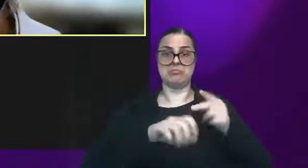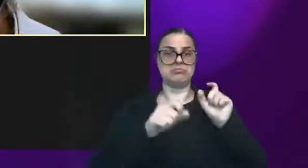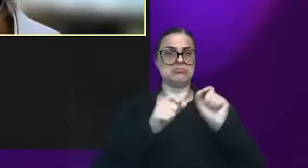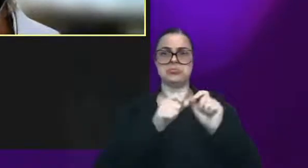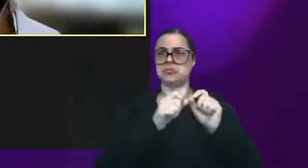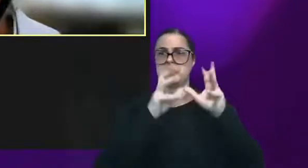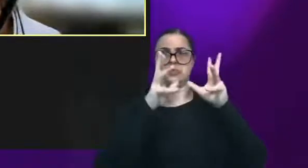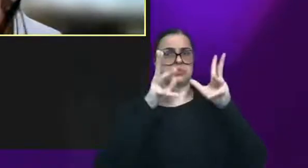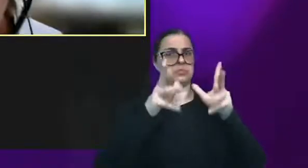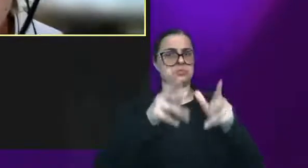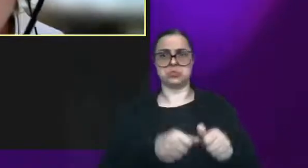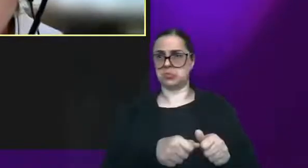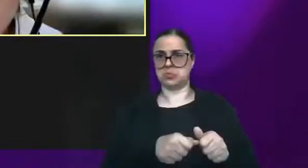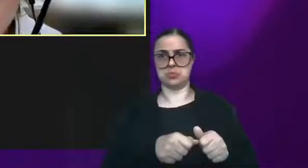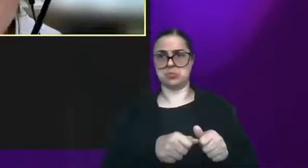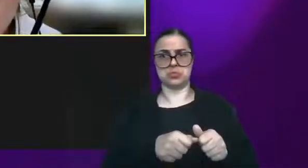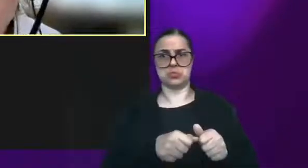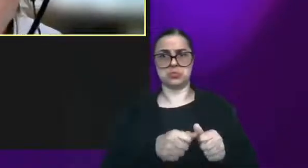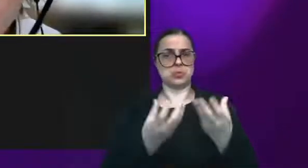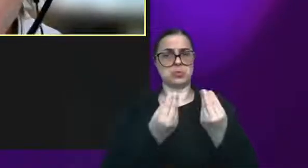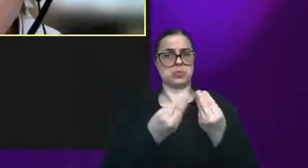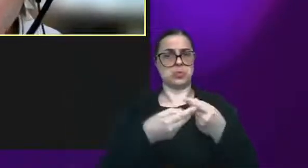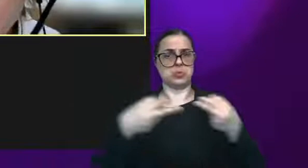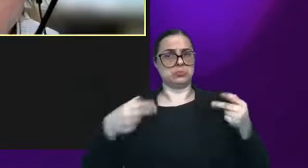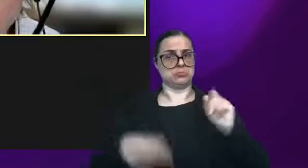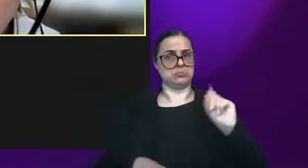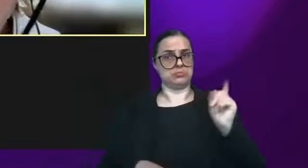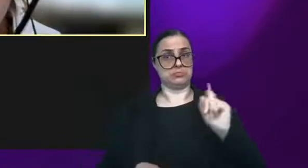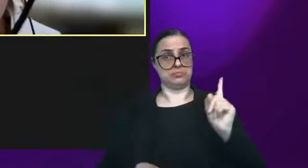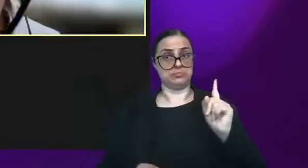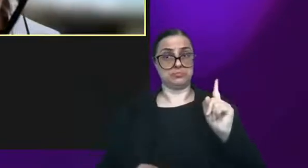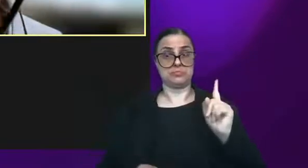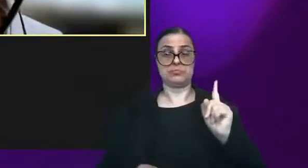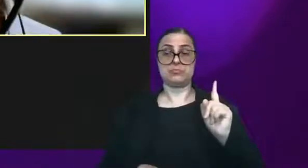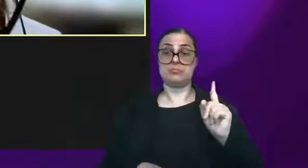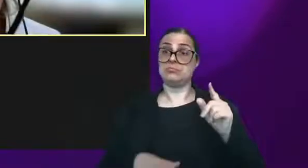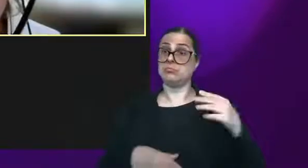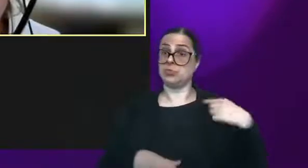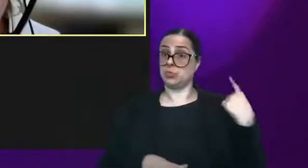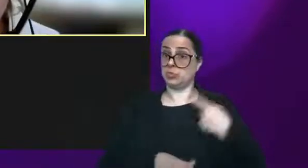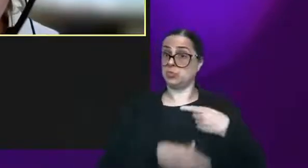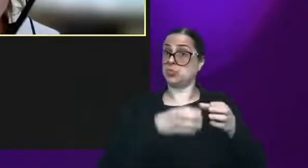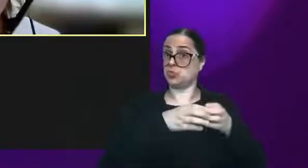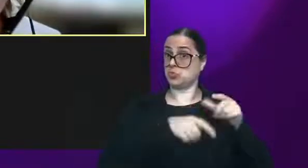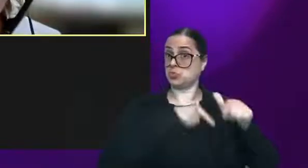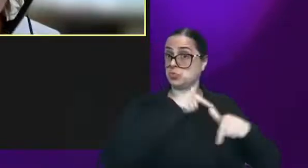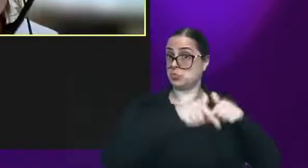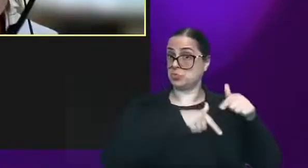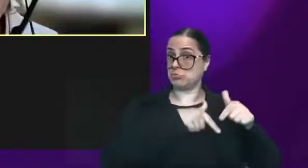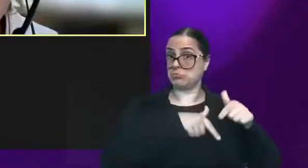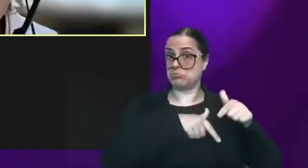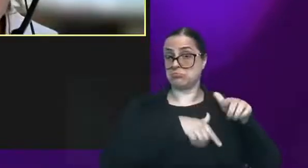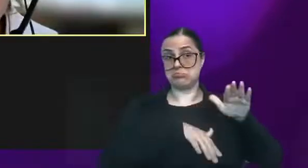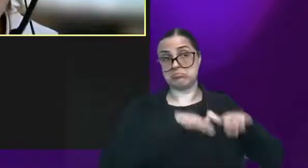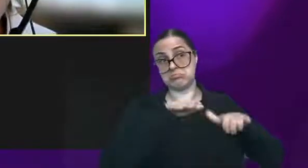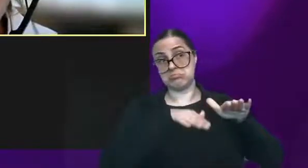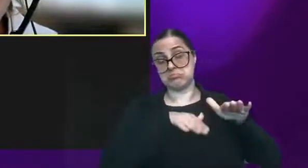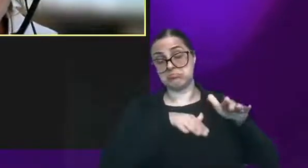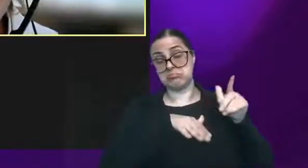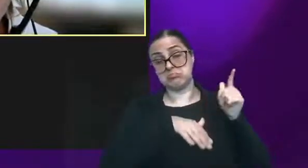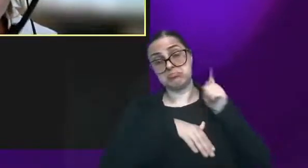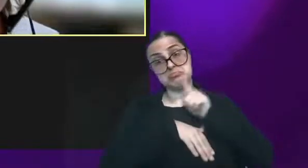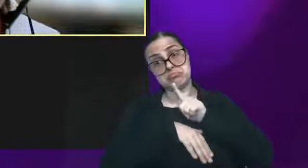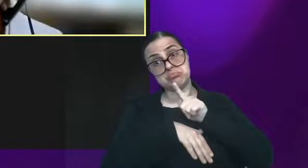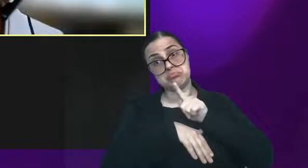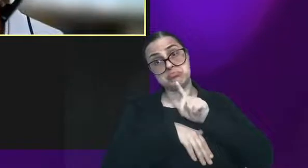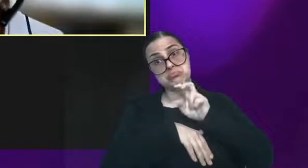nuestro grupo, no sé, si ven, llegamos a 55, 60 pacientes trasplantados